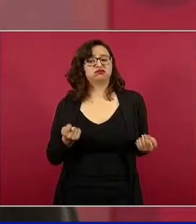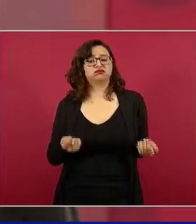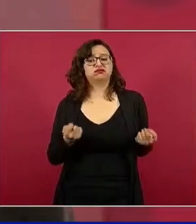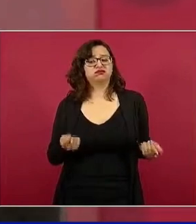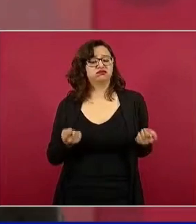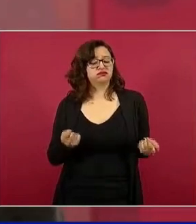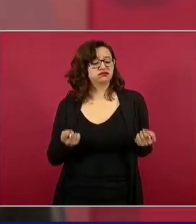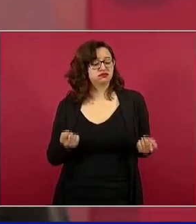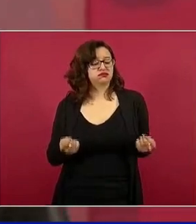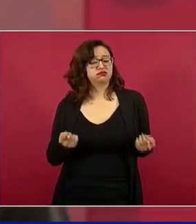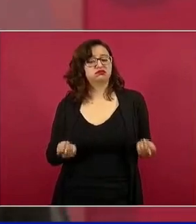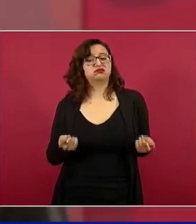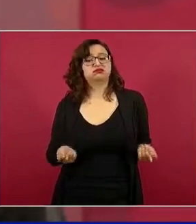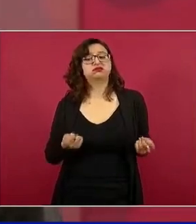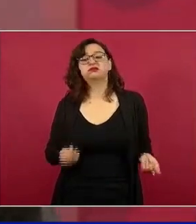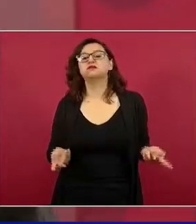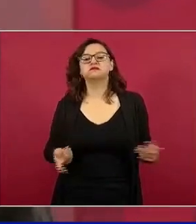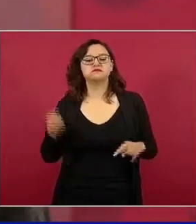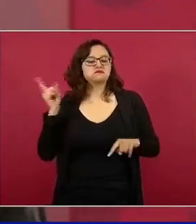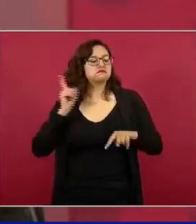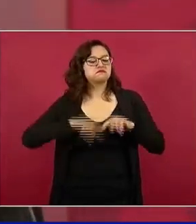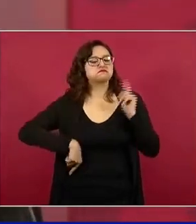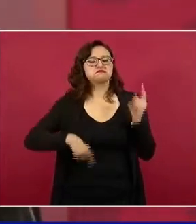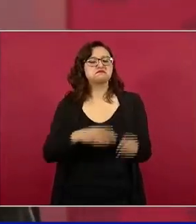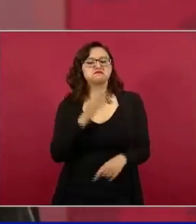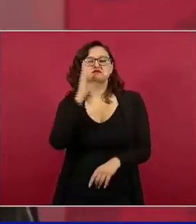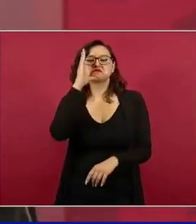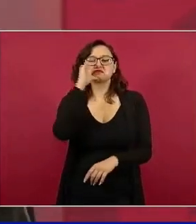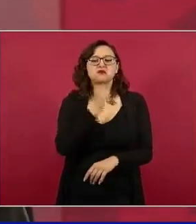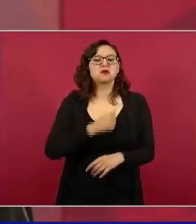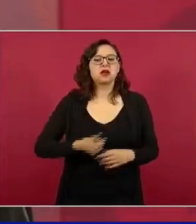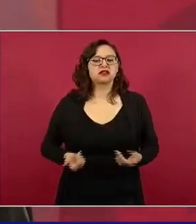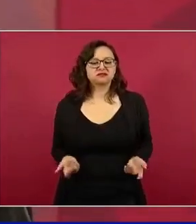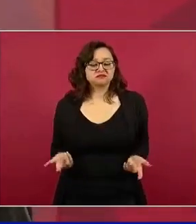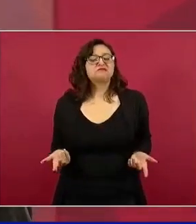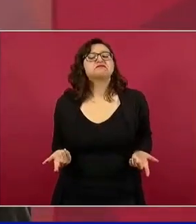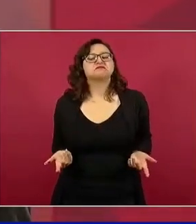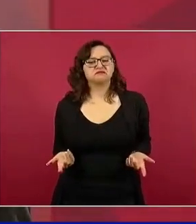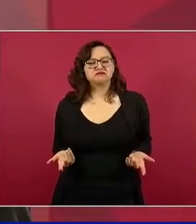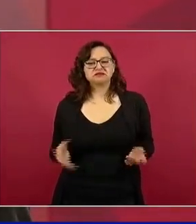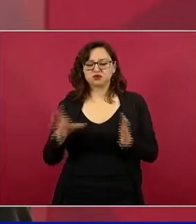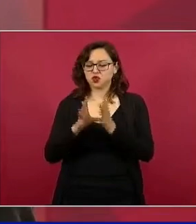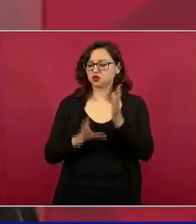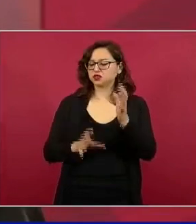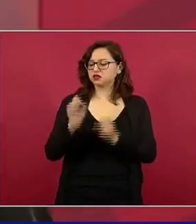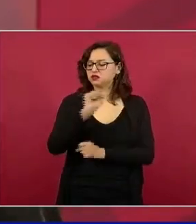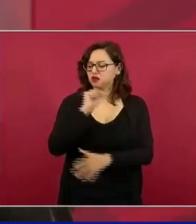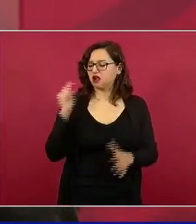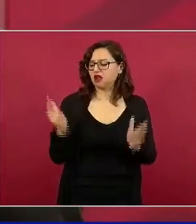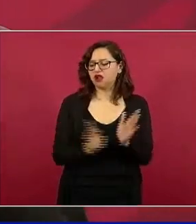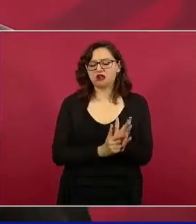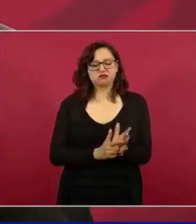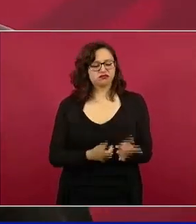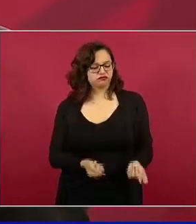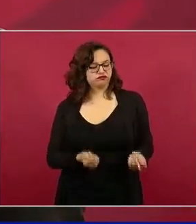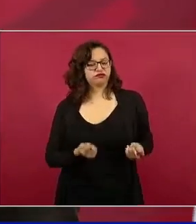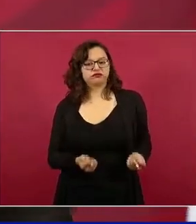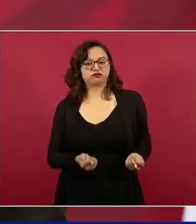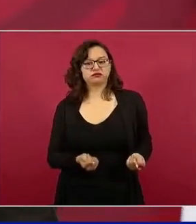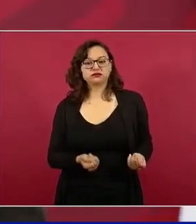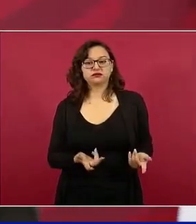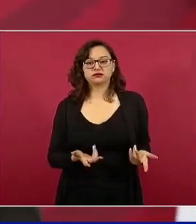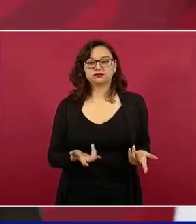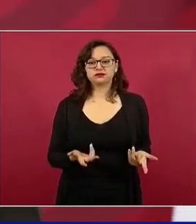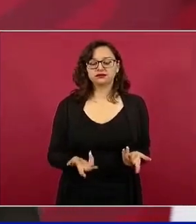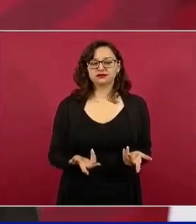porque así está en la Constitución y así está en la ley. En cambio, con la